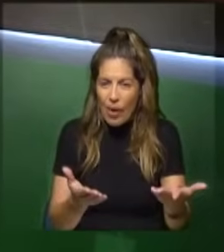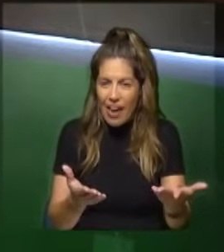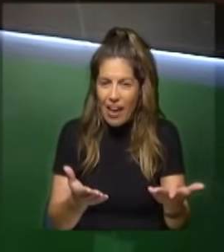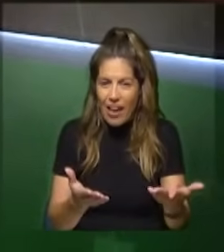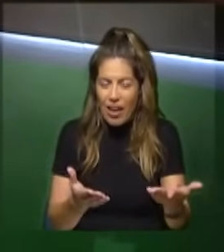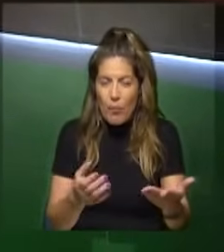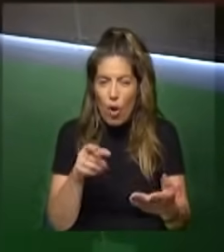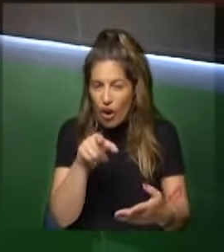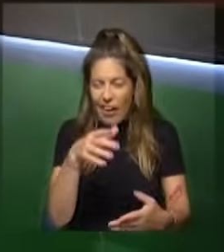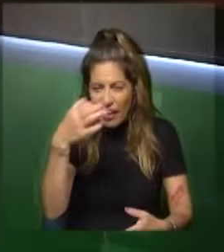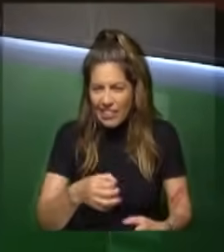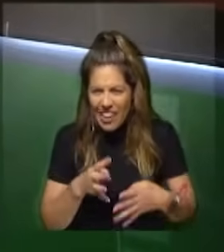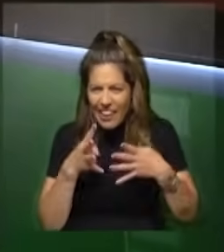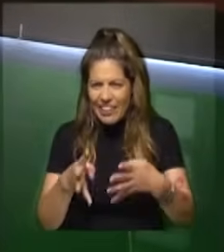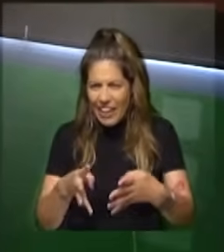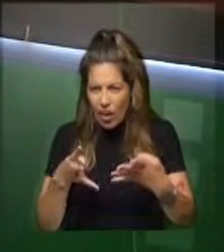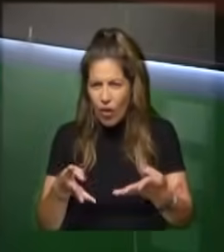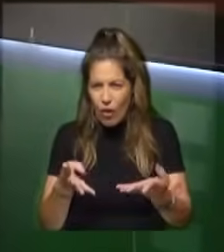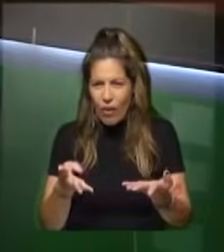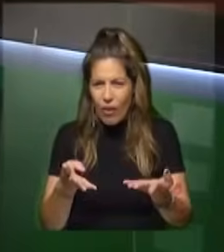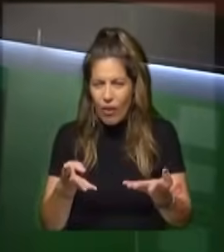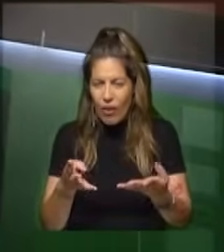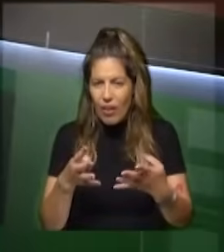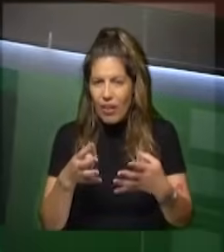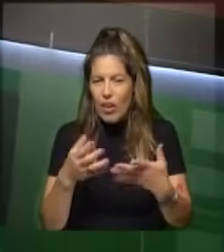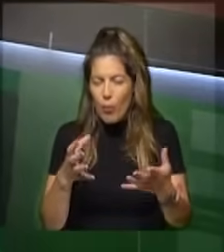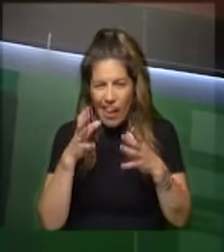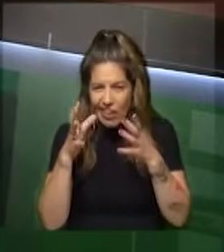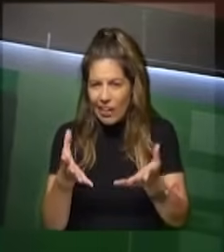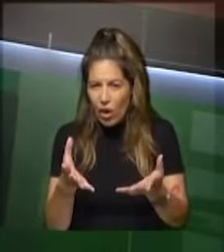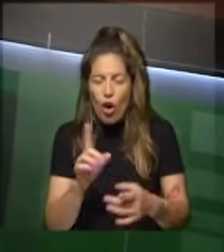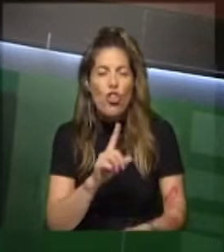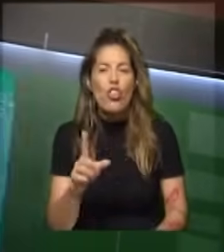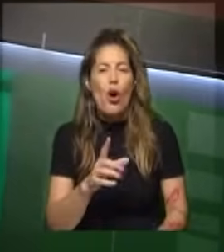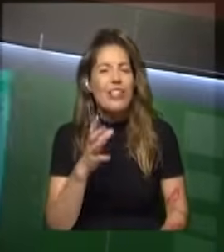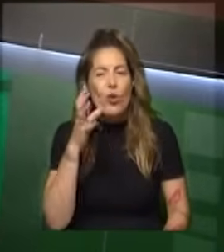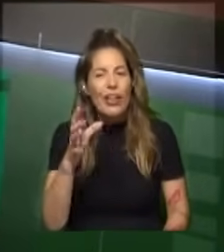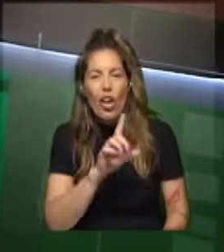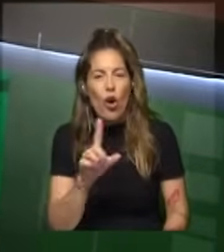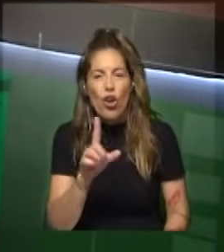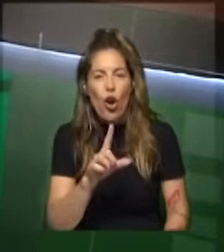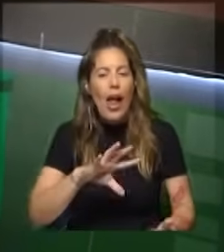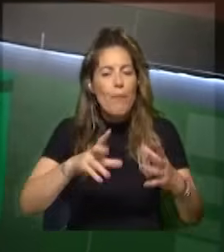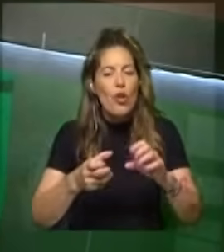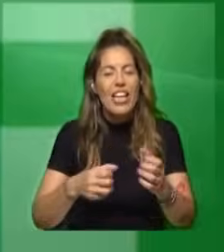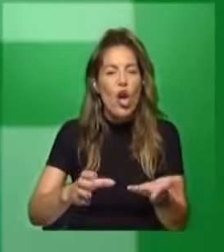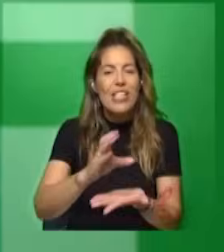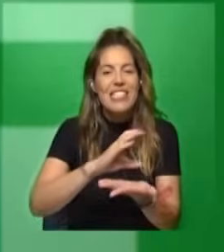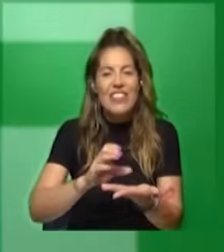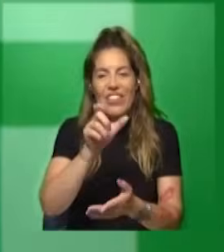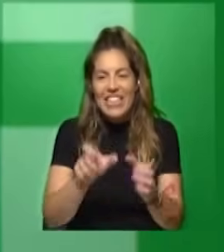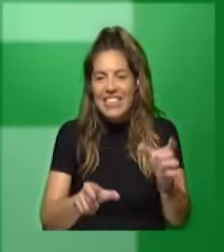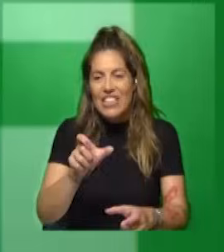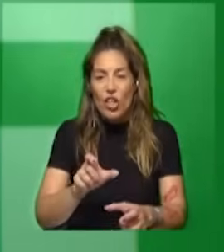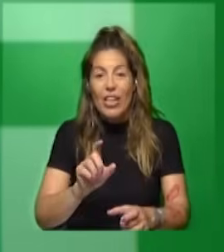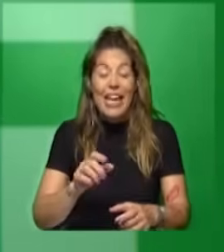que está en riesgo, tal como lo concebimos hoy? Lo que está en riesgo no es el modelo de civilización, es la supervivencia de la